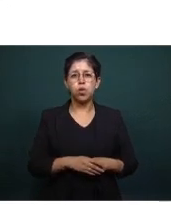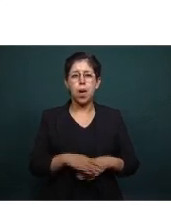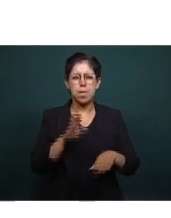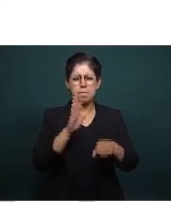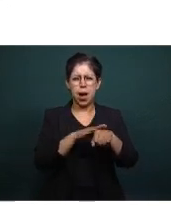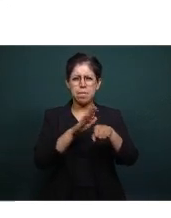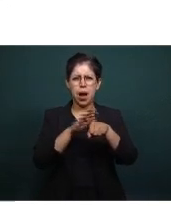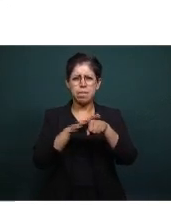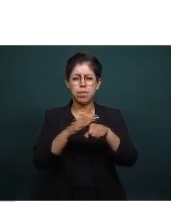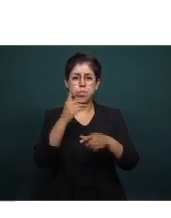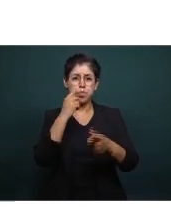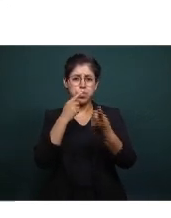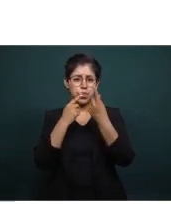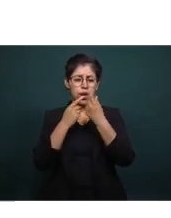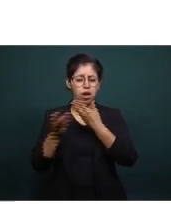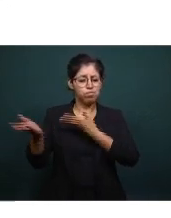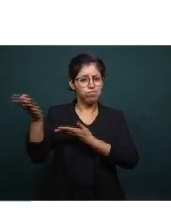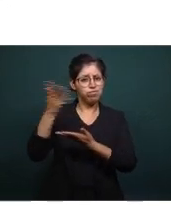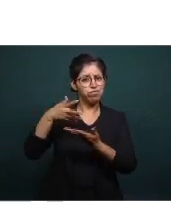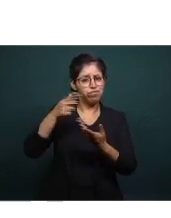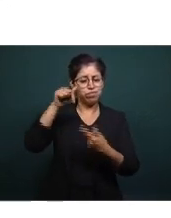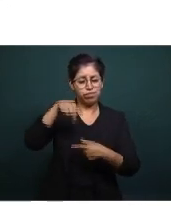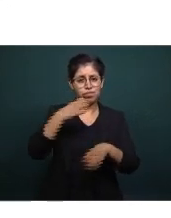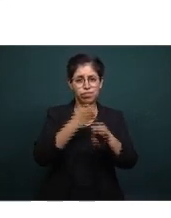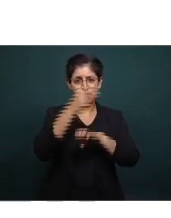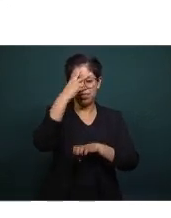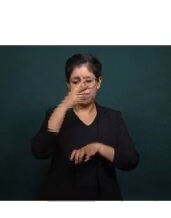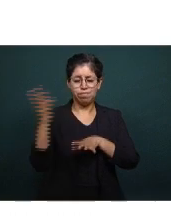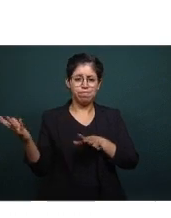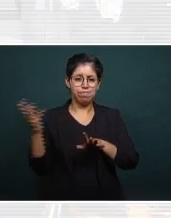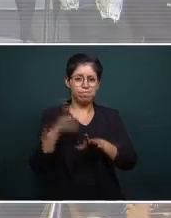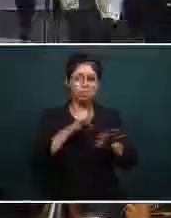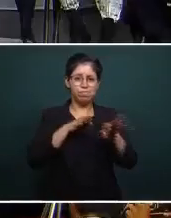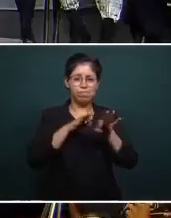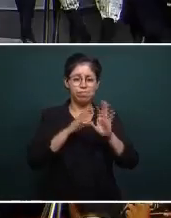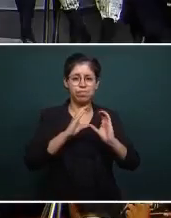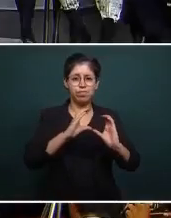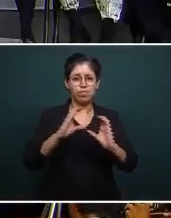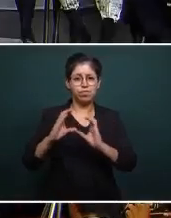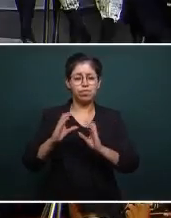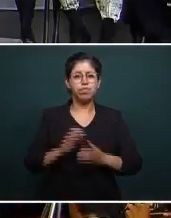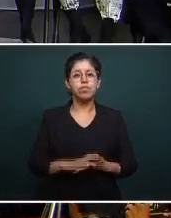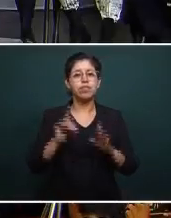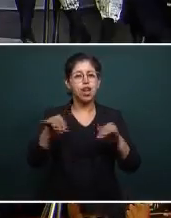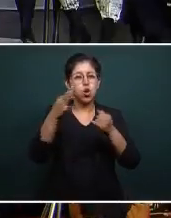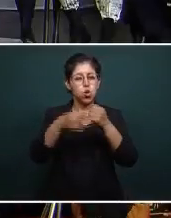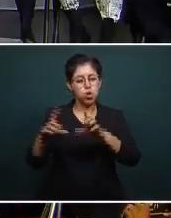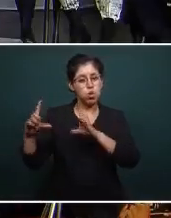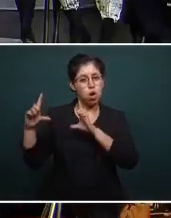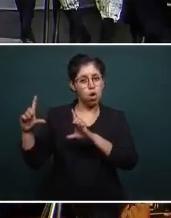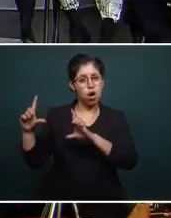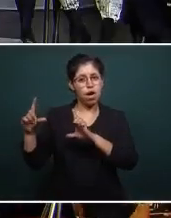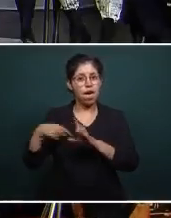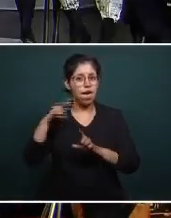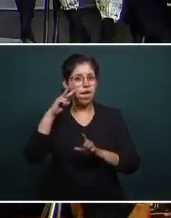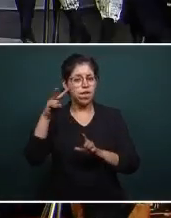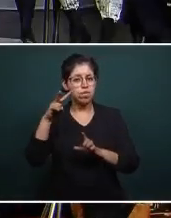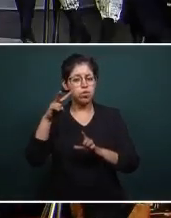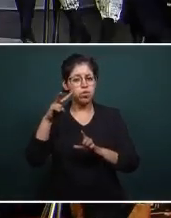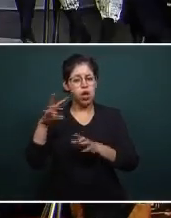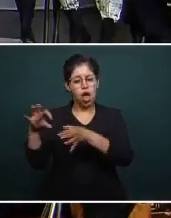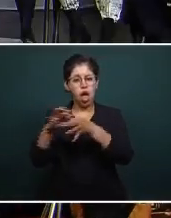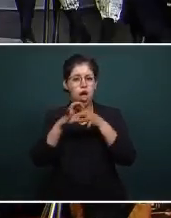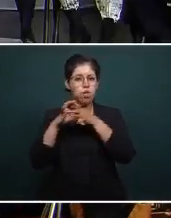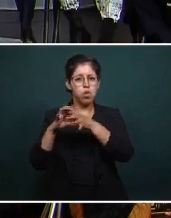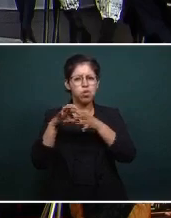número de elementos que se tendrán en el estado. Y aquí en esta última lámina vemos la coordinación, que ha habido